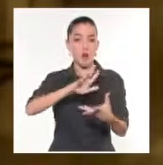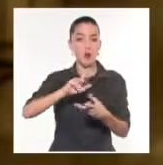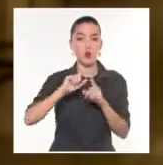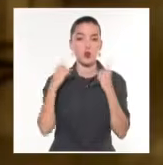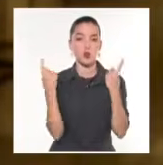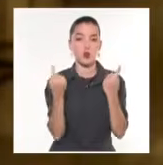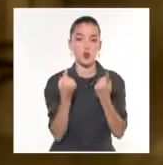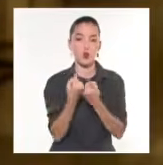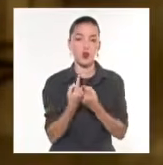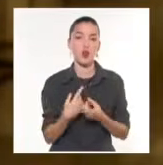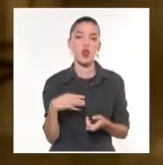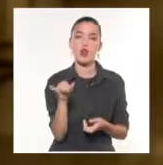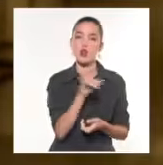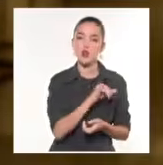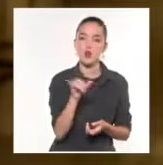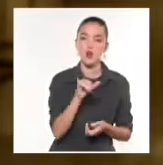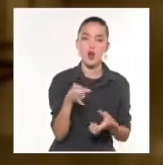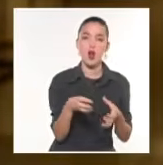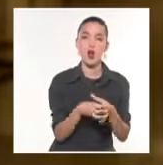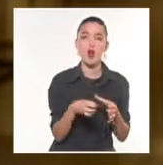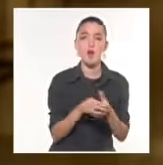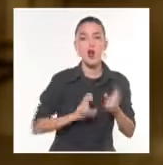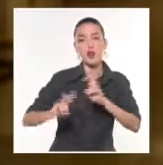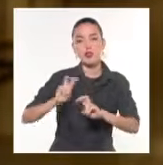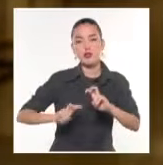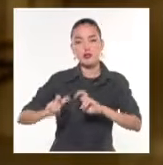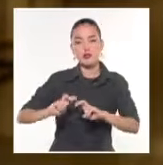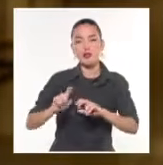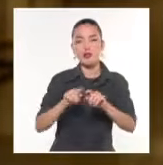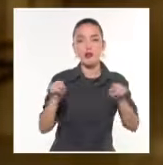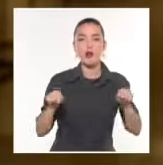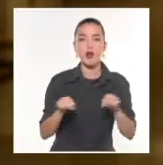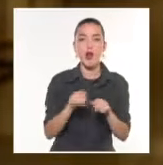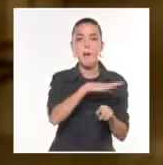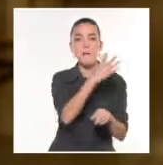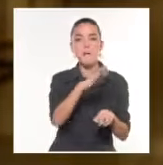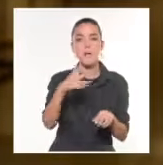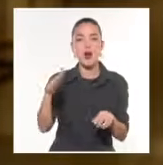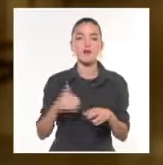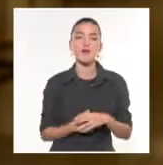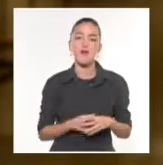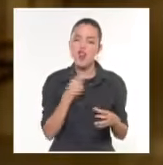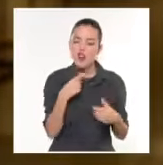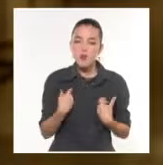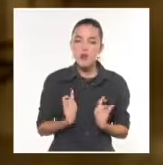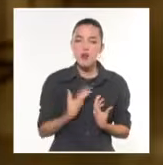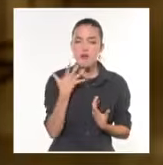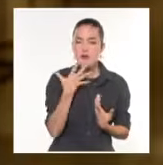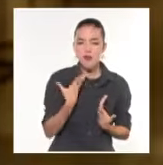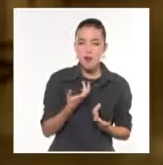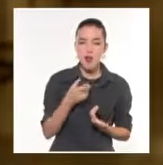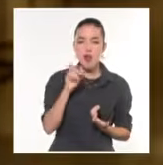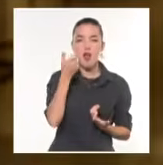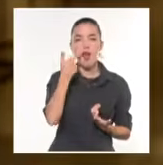abre paso entre los equipos dedicados al estudio de ecosistemas costeros. Hablamos del carbono azul. ¿De qué se trata? ¿Por qué